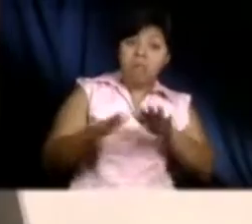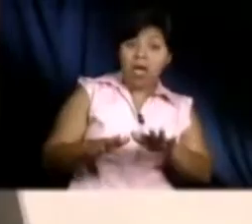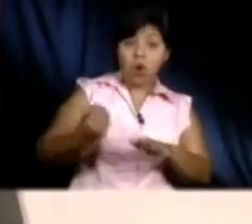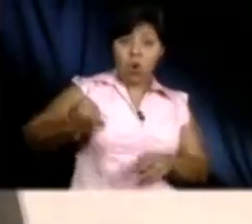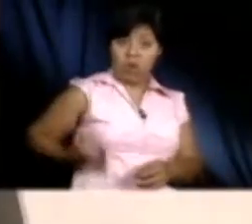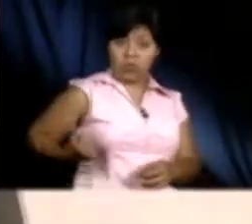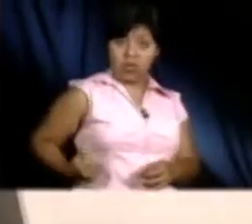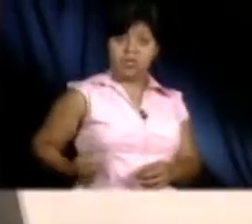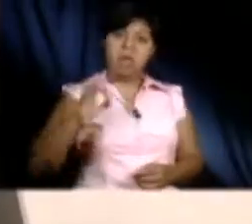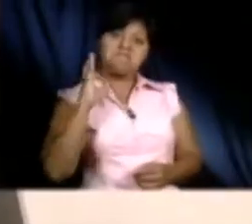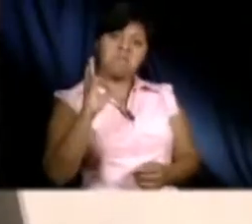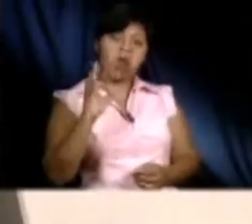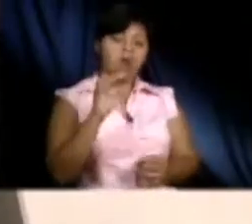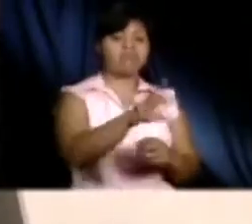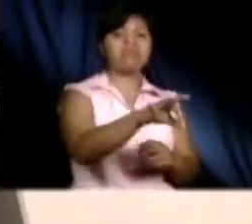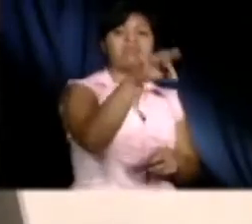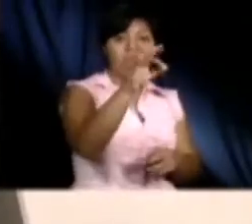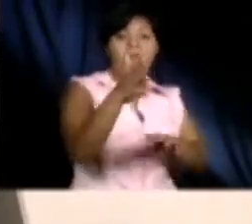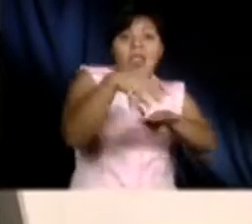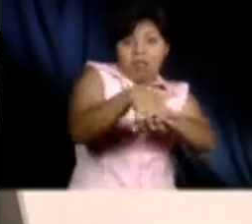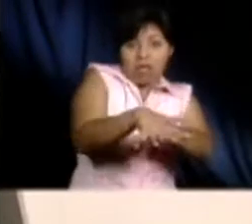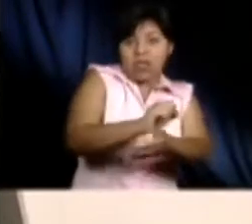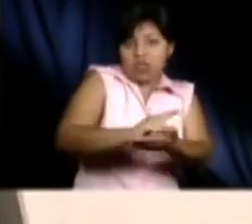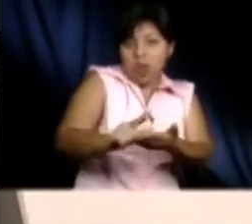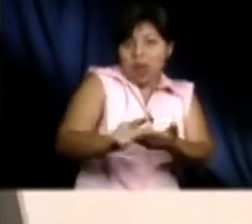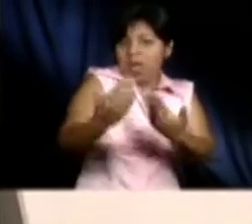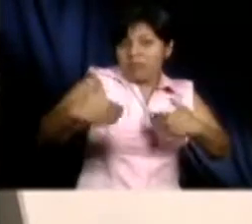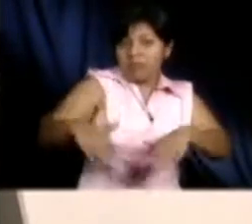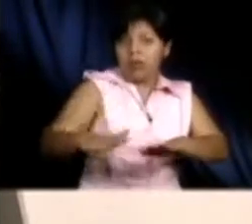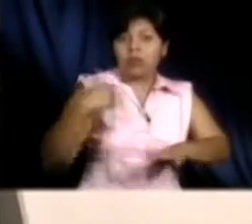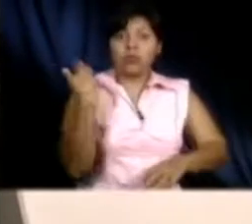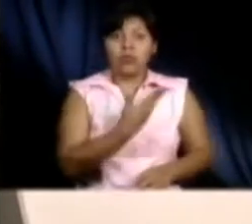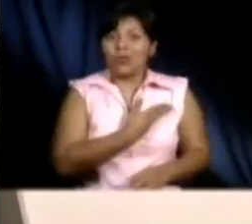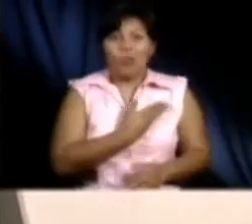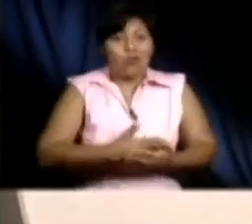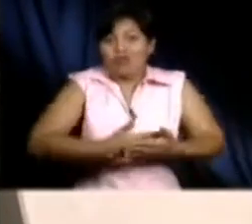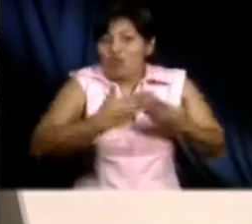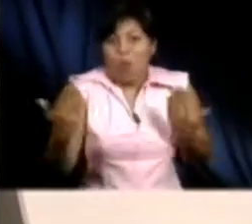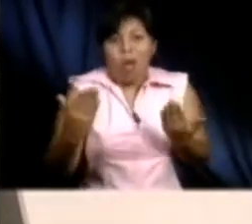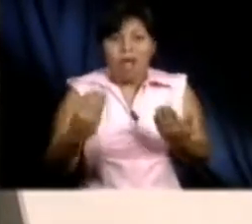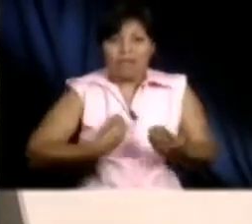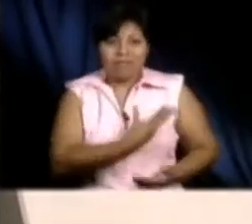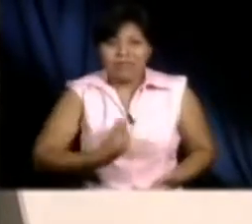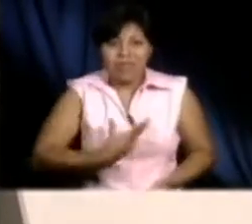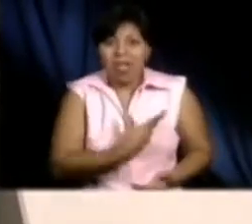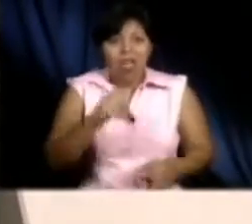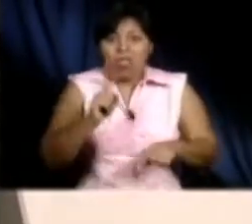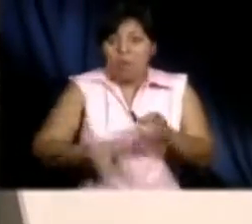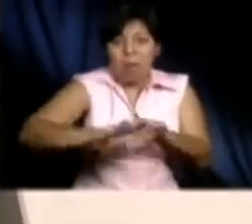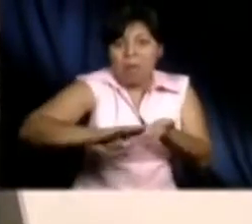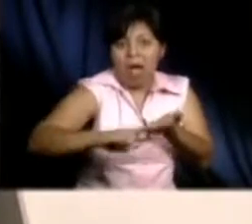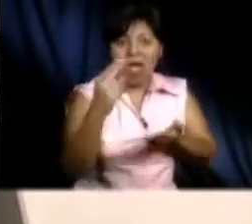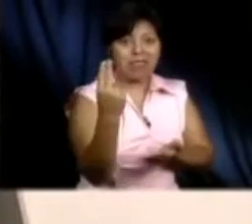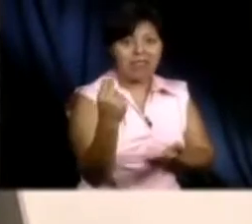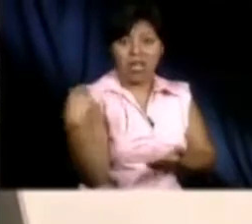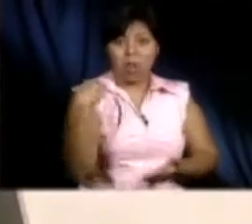si el estudiante opta por integrarse a una escuela regular, realmente en este momento nosotros no contamos con un recurso de intérprete